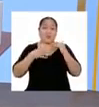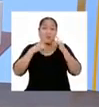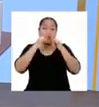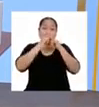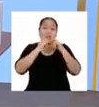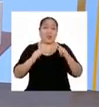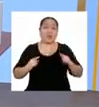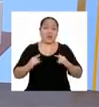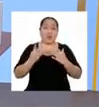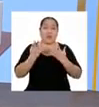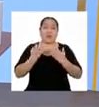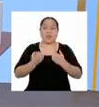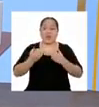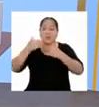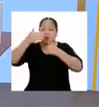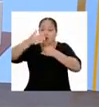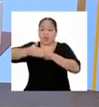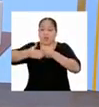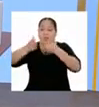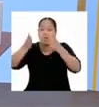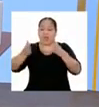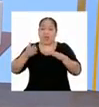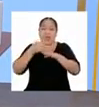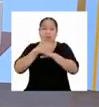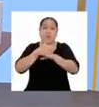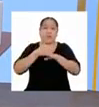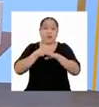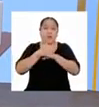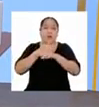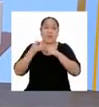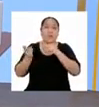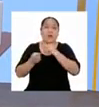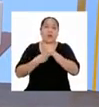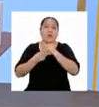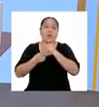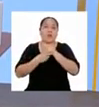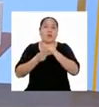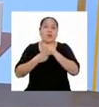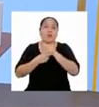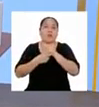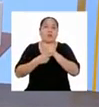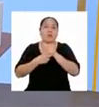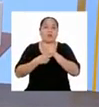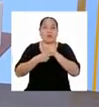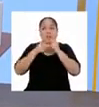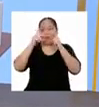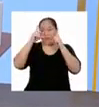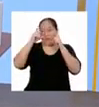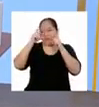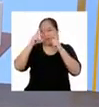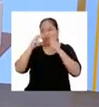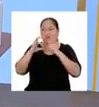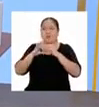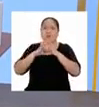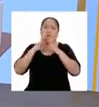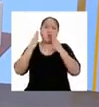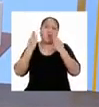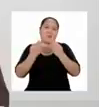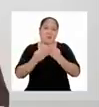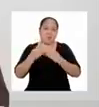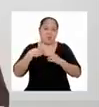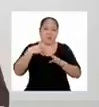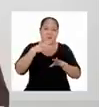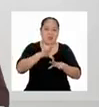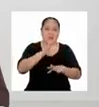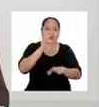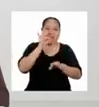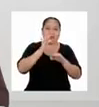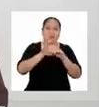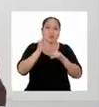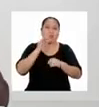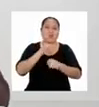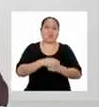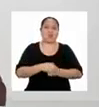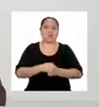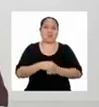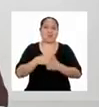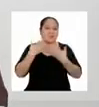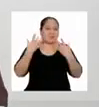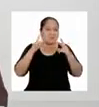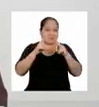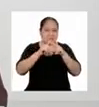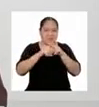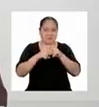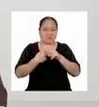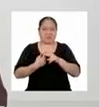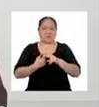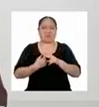quiero hacer una cajita de madera para guardar unas fotos de la familia que he encontrado. Entonces, manos a la